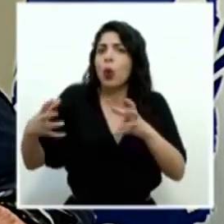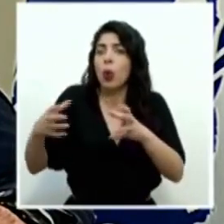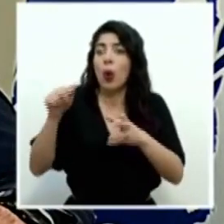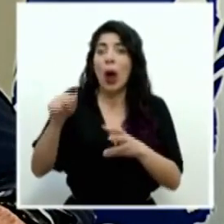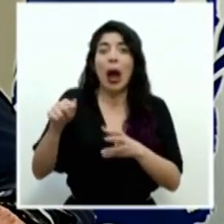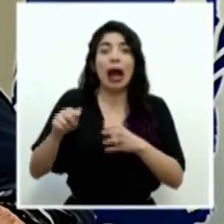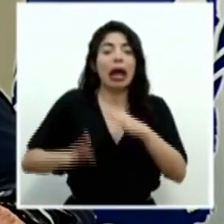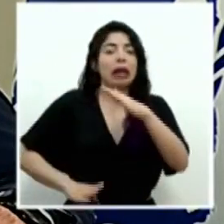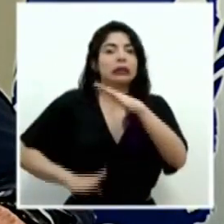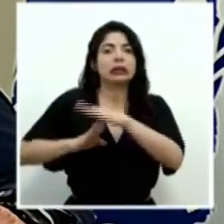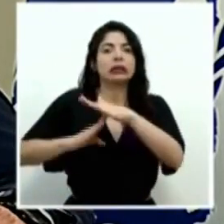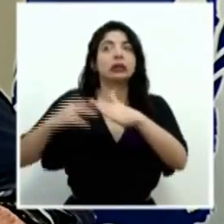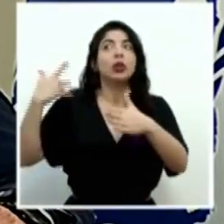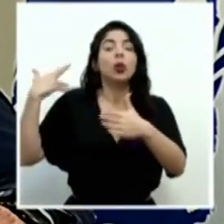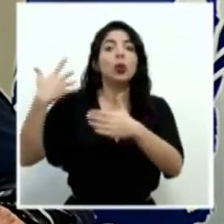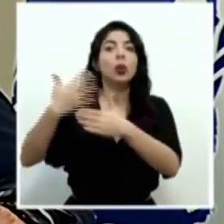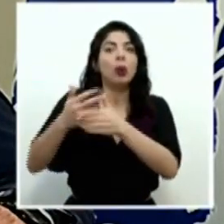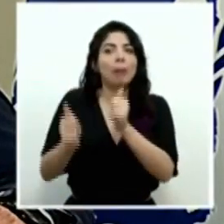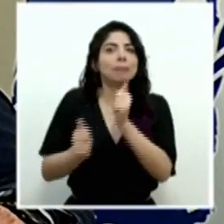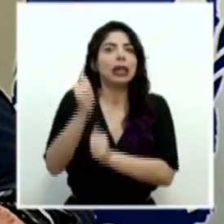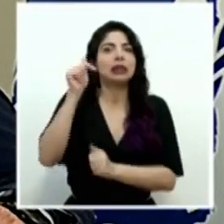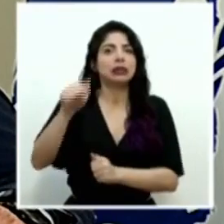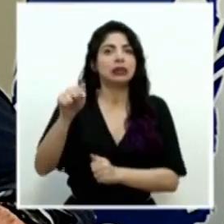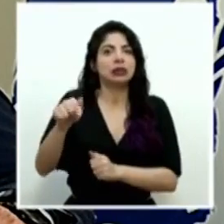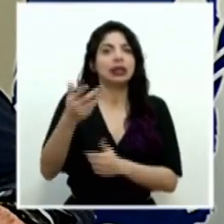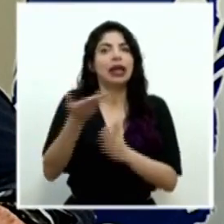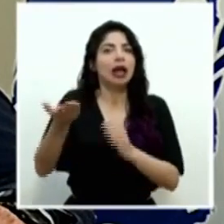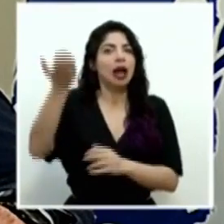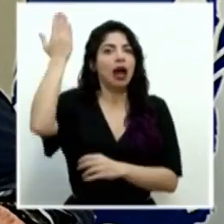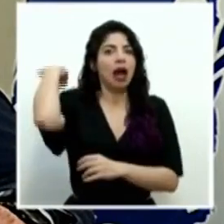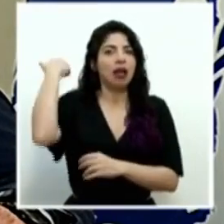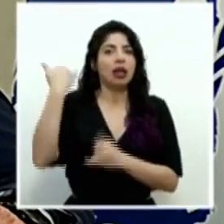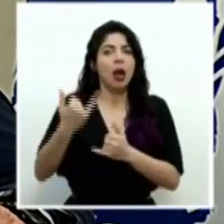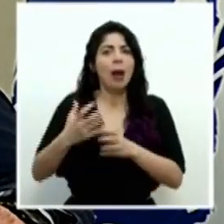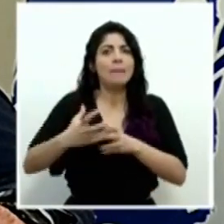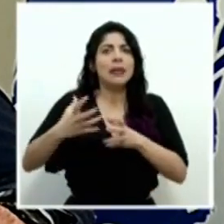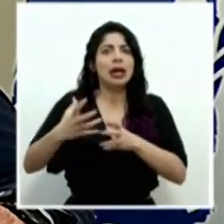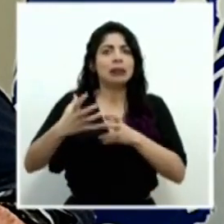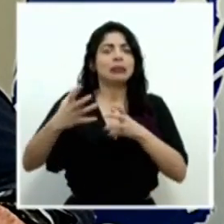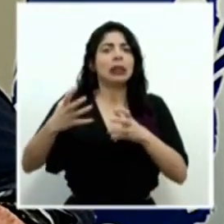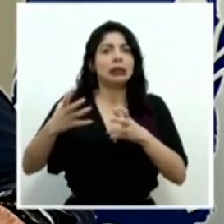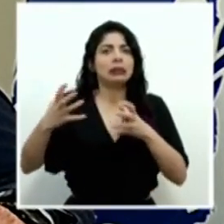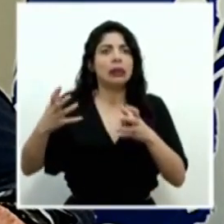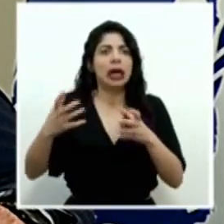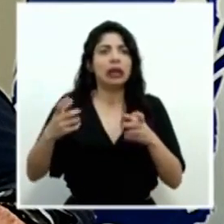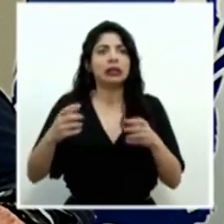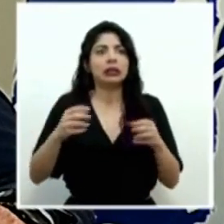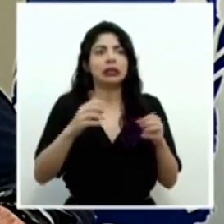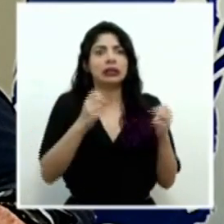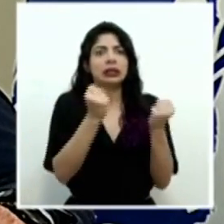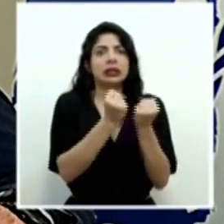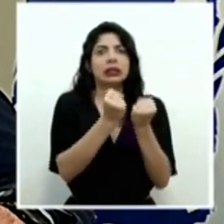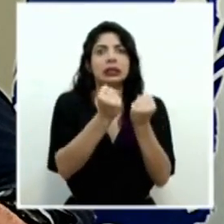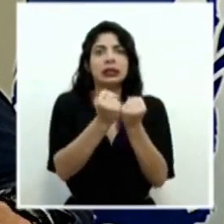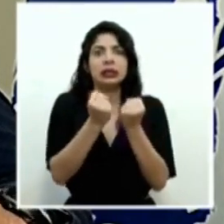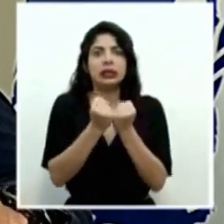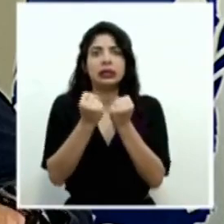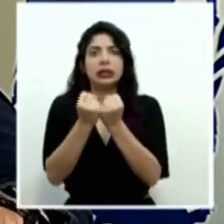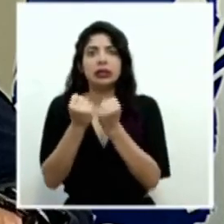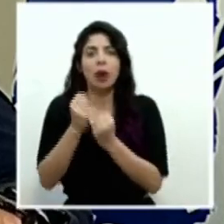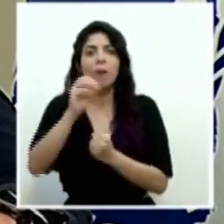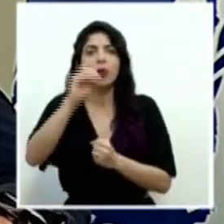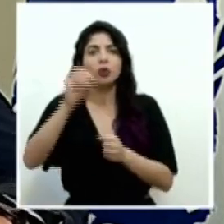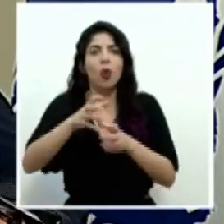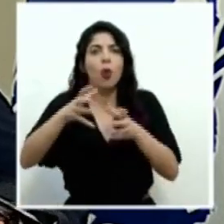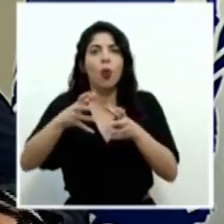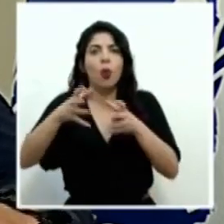convertirse en la cifra más alta que hemos tenido en este momento. Cada vez más se compromete la estancia en cuidados intensivos en